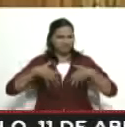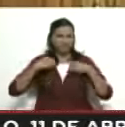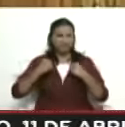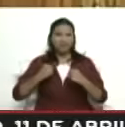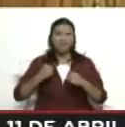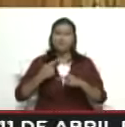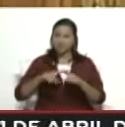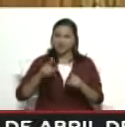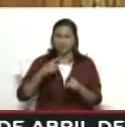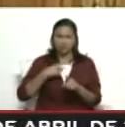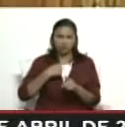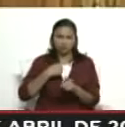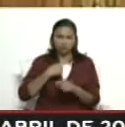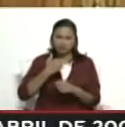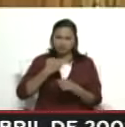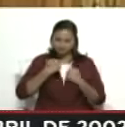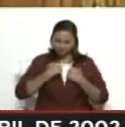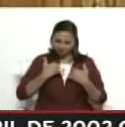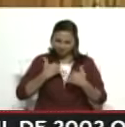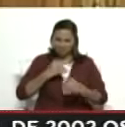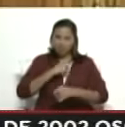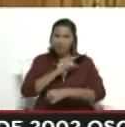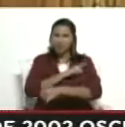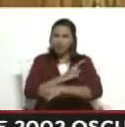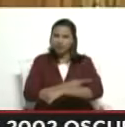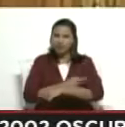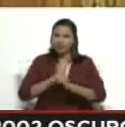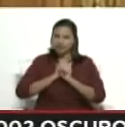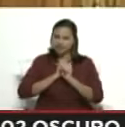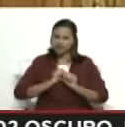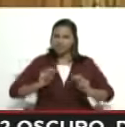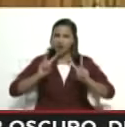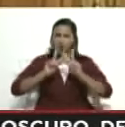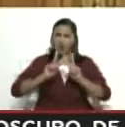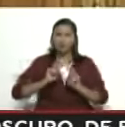fortaleza moral para enfrentar lo que viniera.